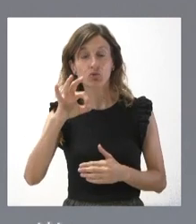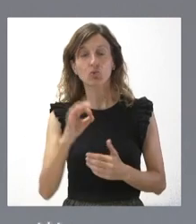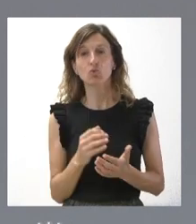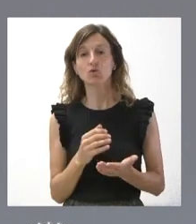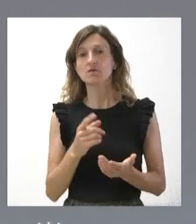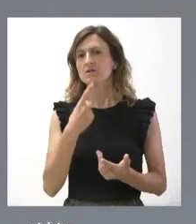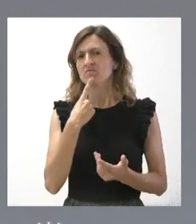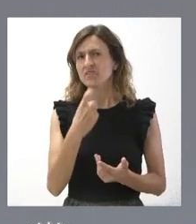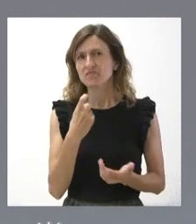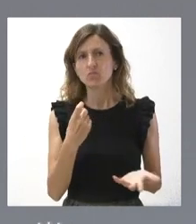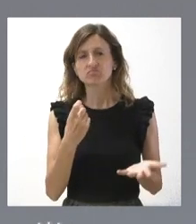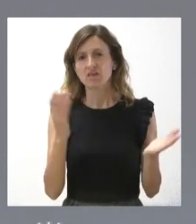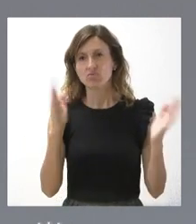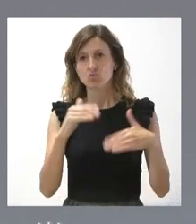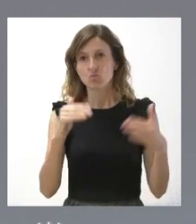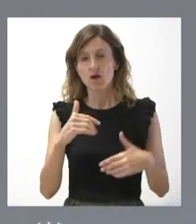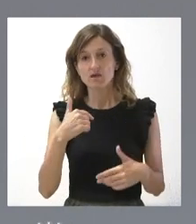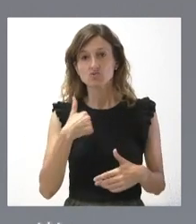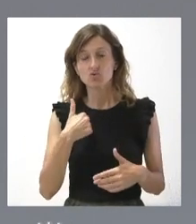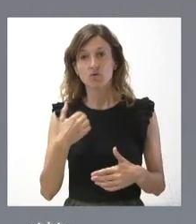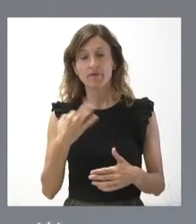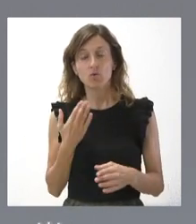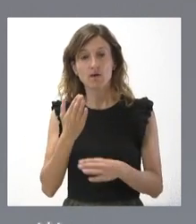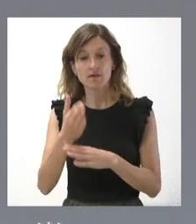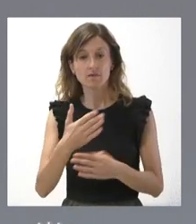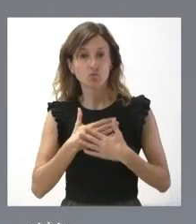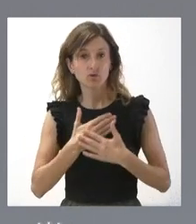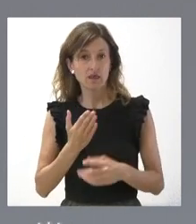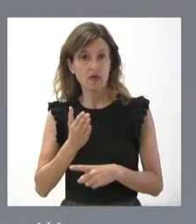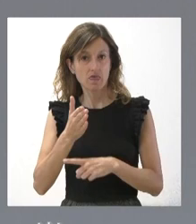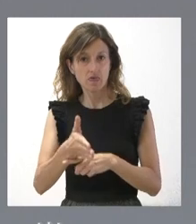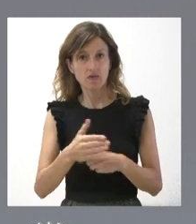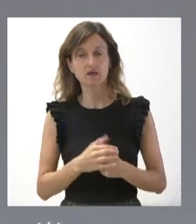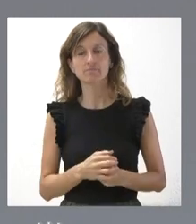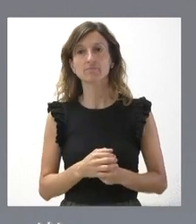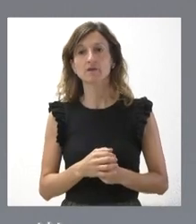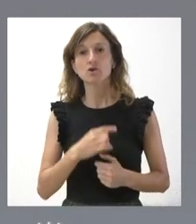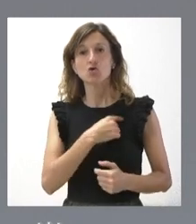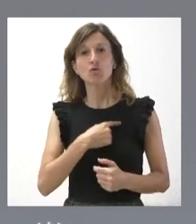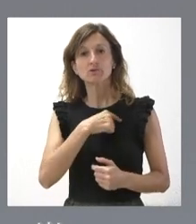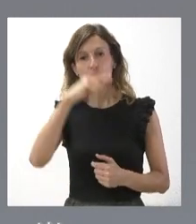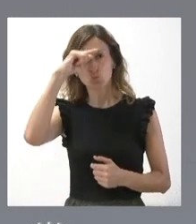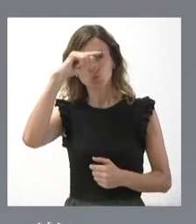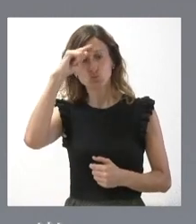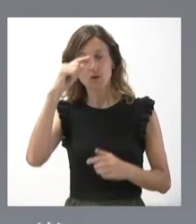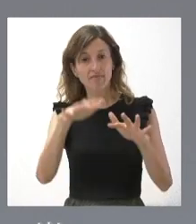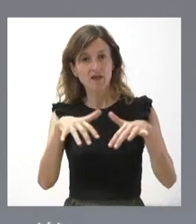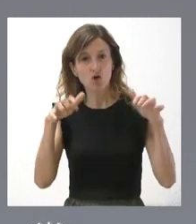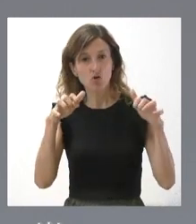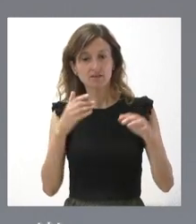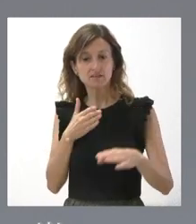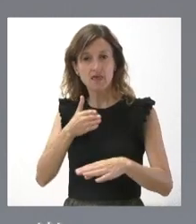ninguna dificultad. Yo tengo una comparecencia voluntaria ante la Comisión de Cultura de las Cortes y allí